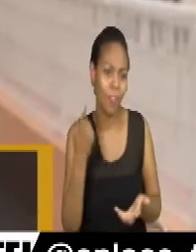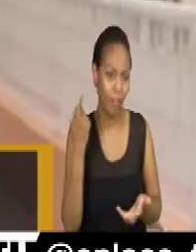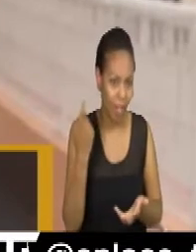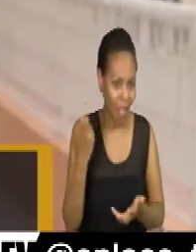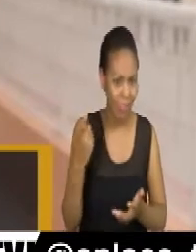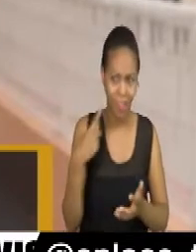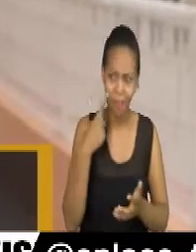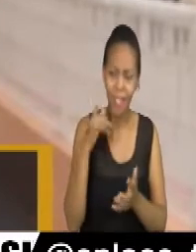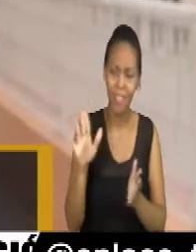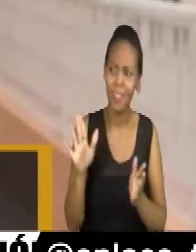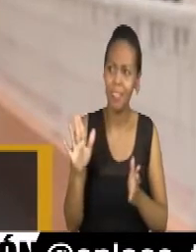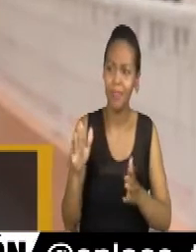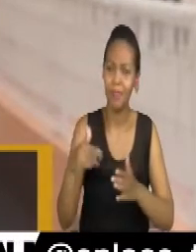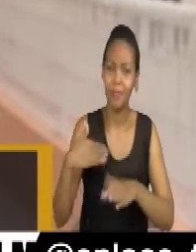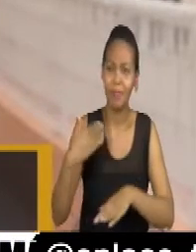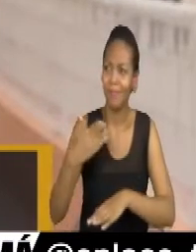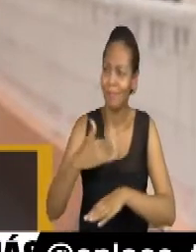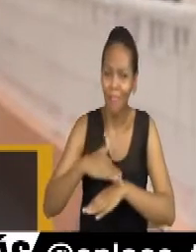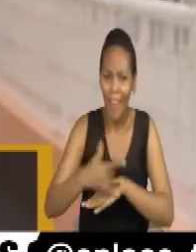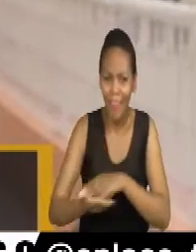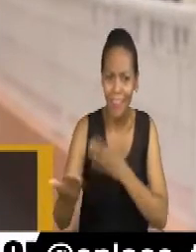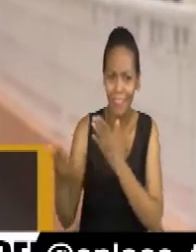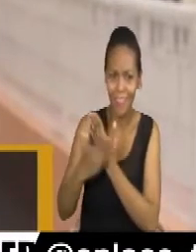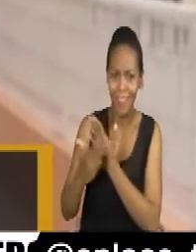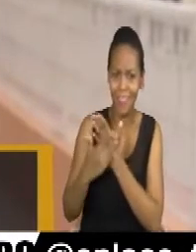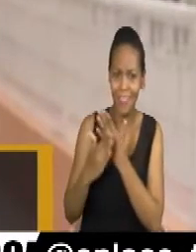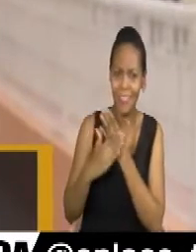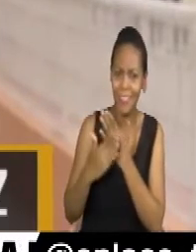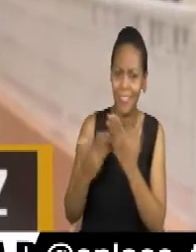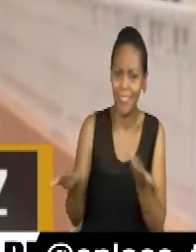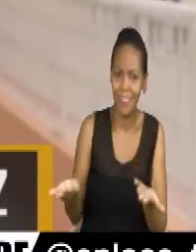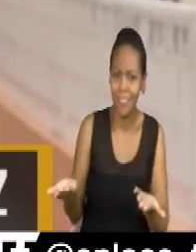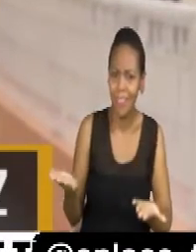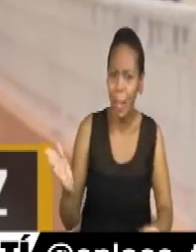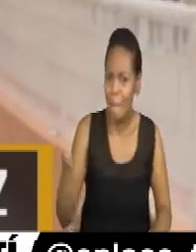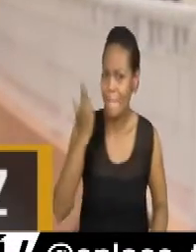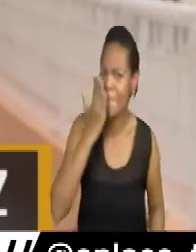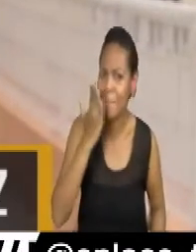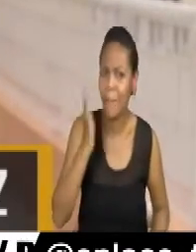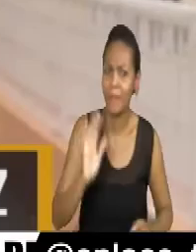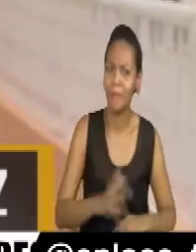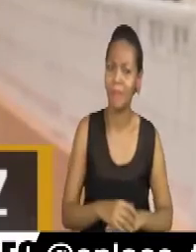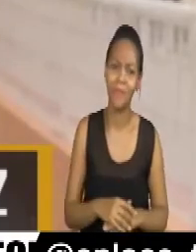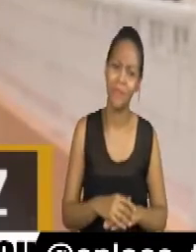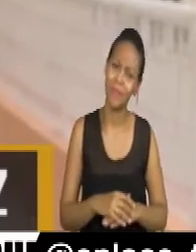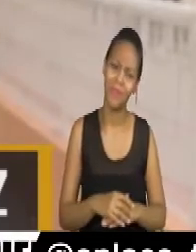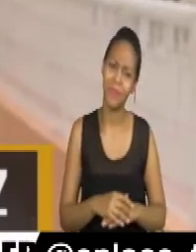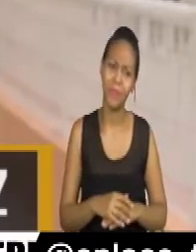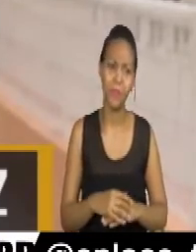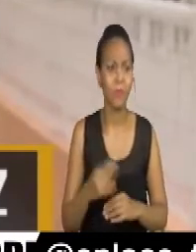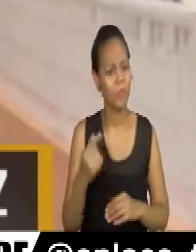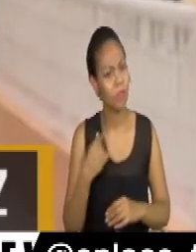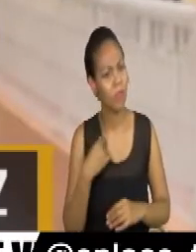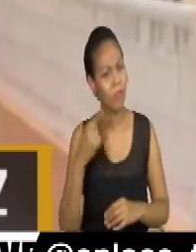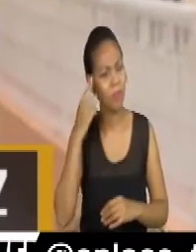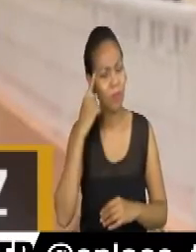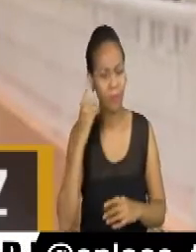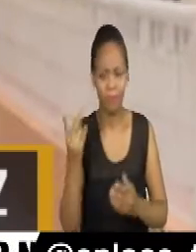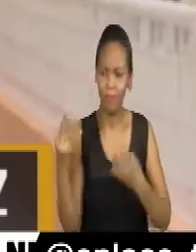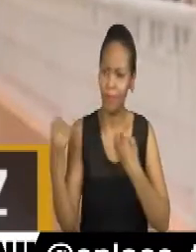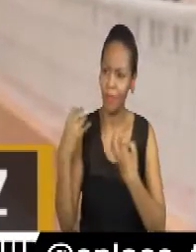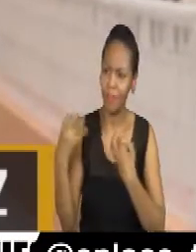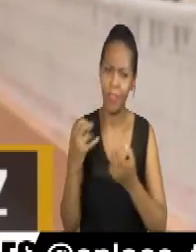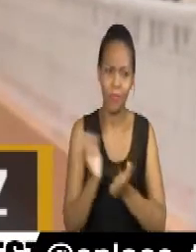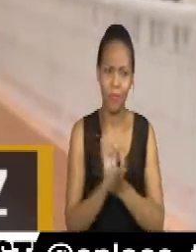cual presentamos al Consejo Municipal en horas de la mañana. Nos explicaron que jurídicamente era imposible.